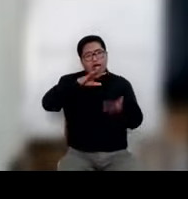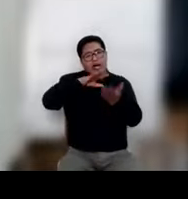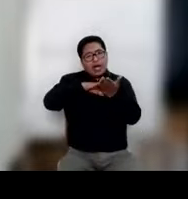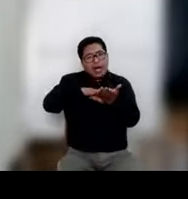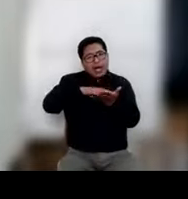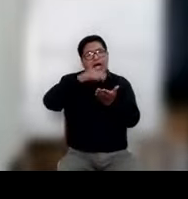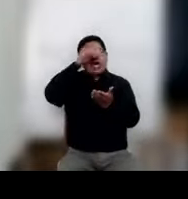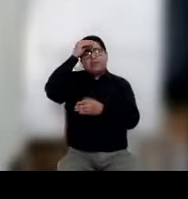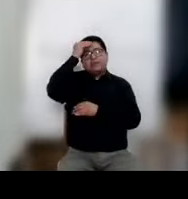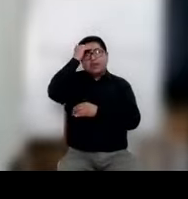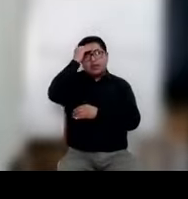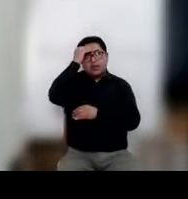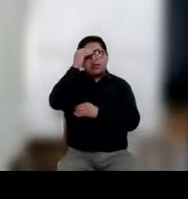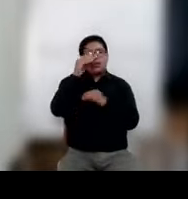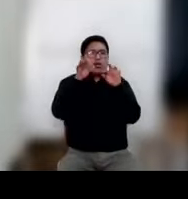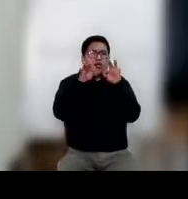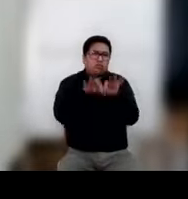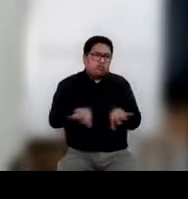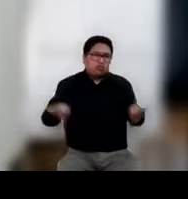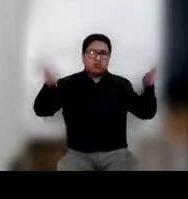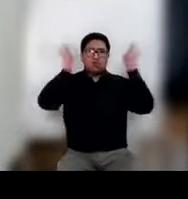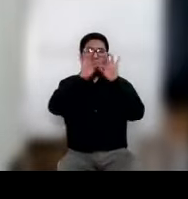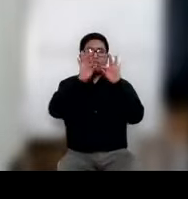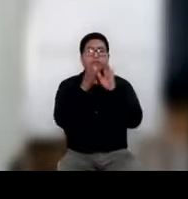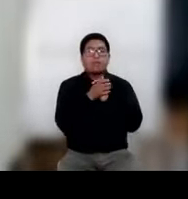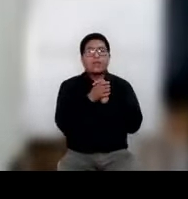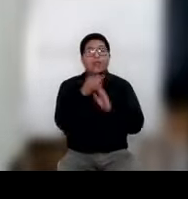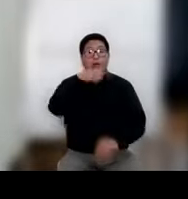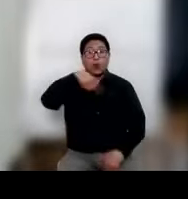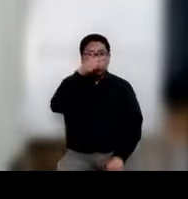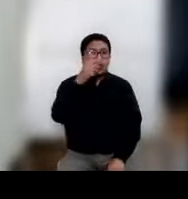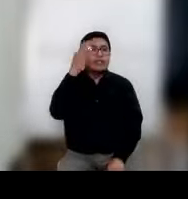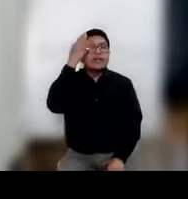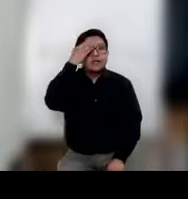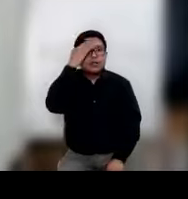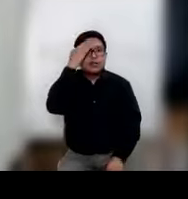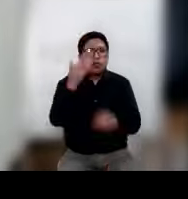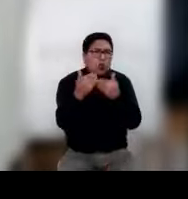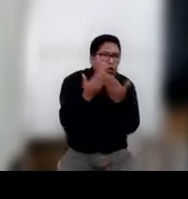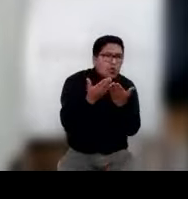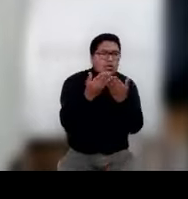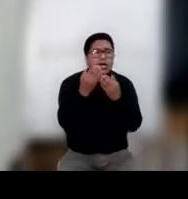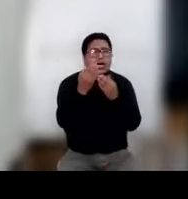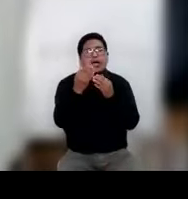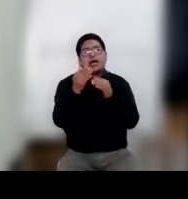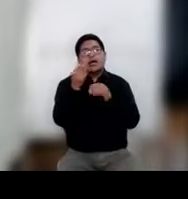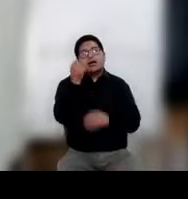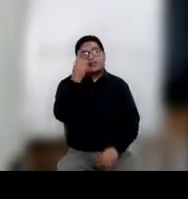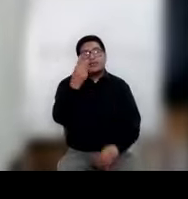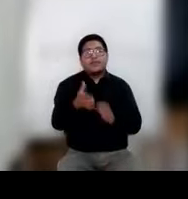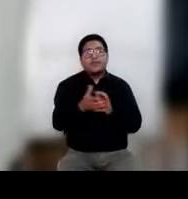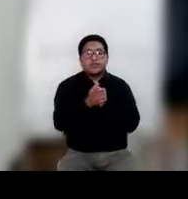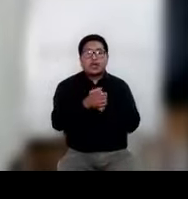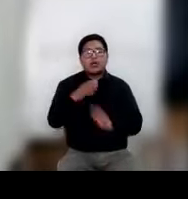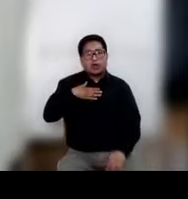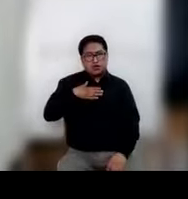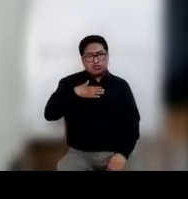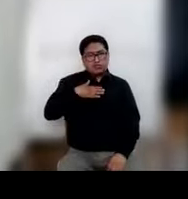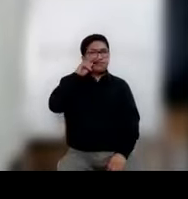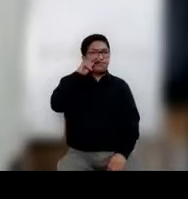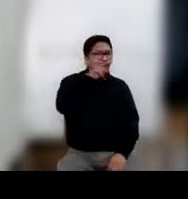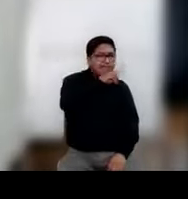bien importante que debemos recalcarlo y manifestarlo hemos visto de que hay